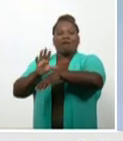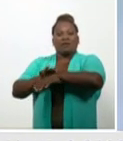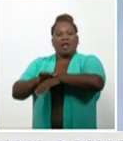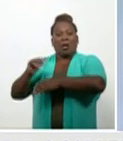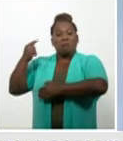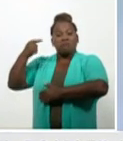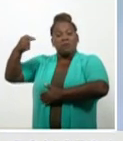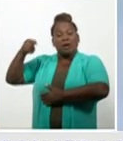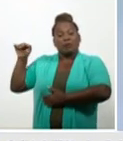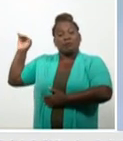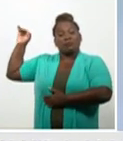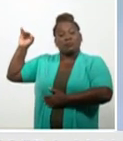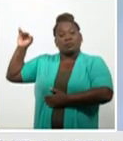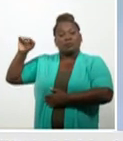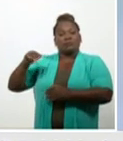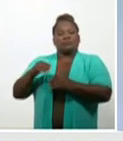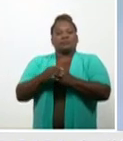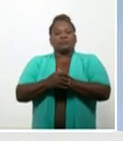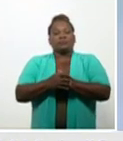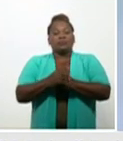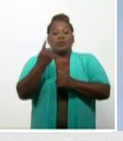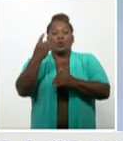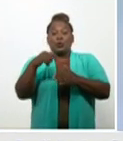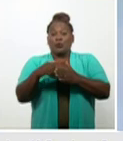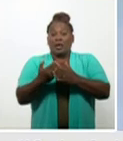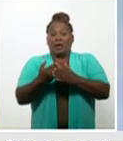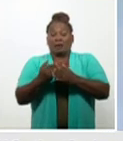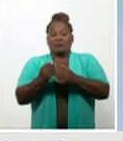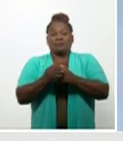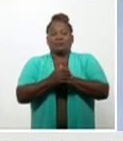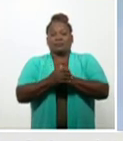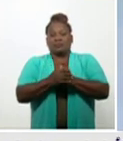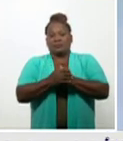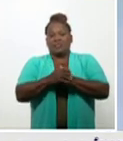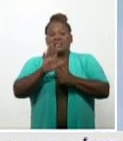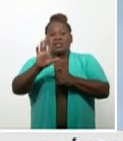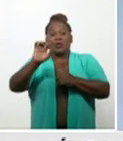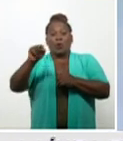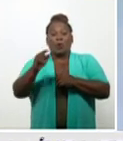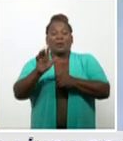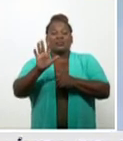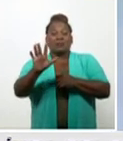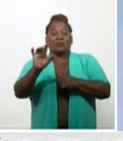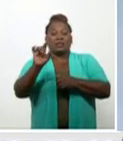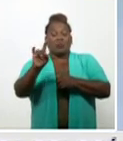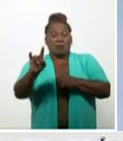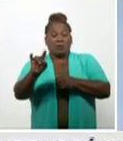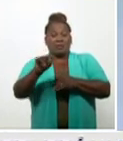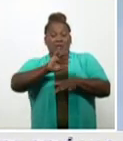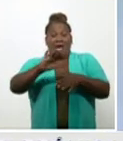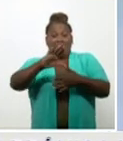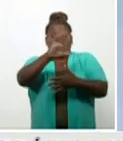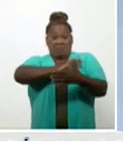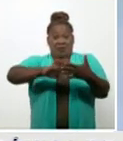51.966 más en un solo día. Ya la región de las Américas representa el